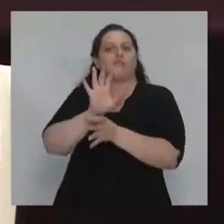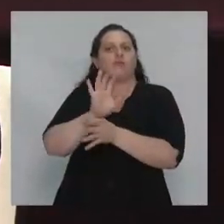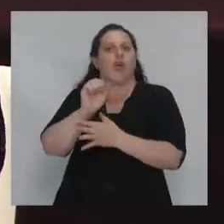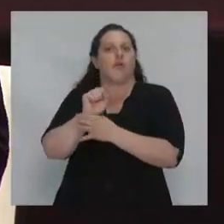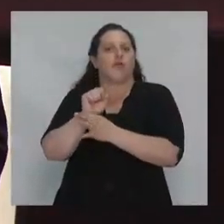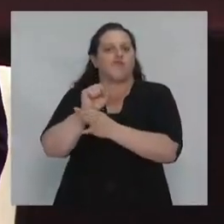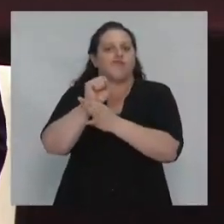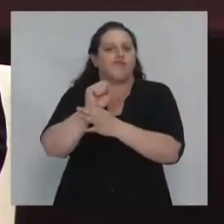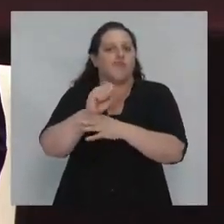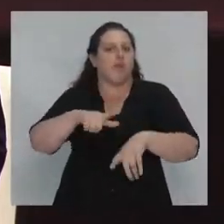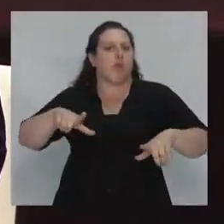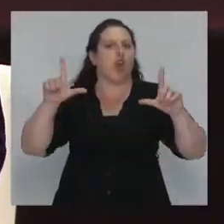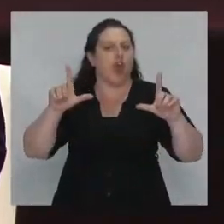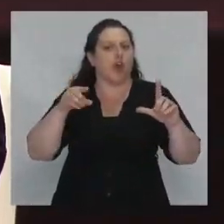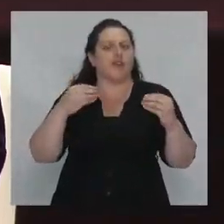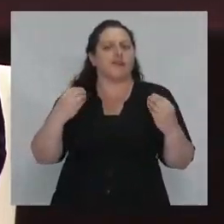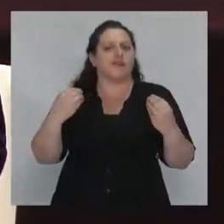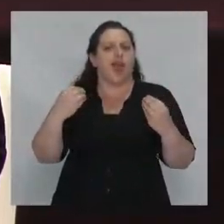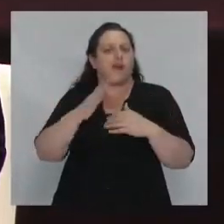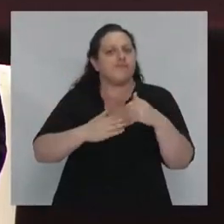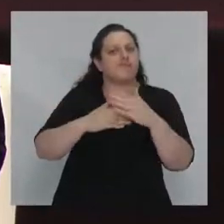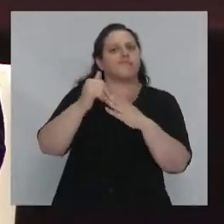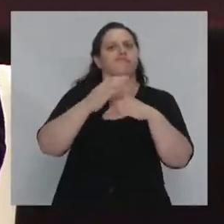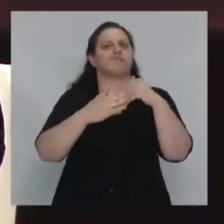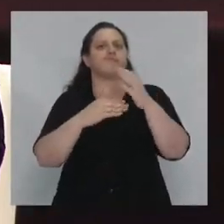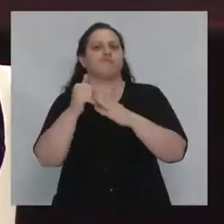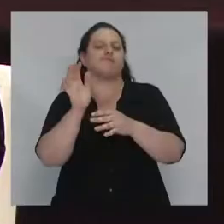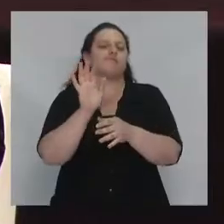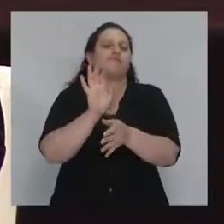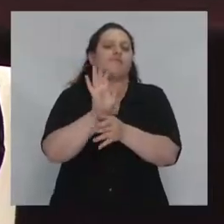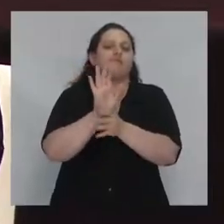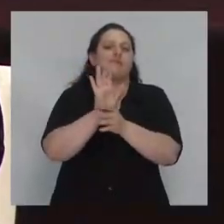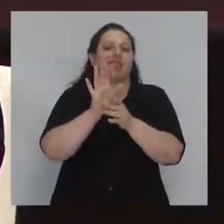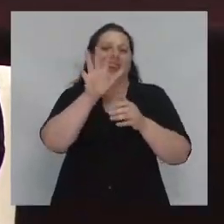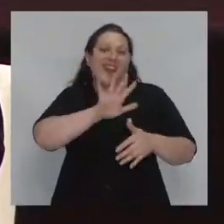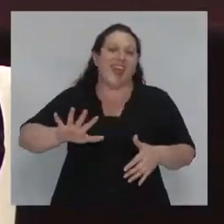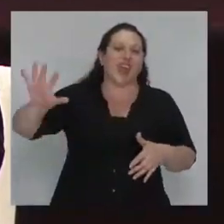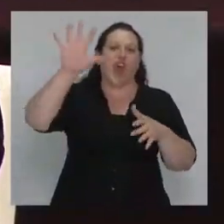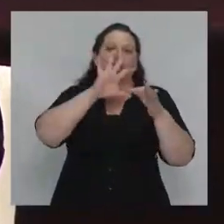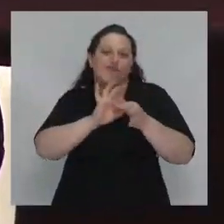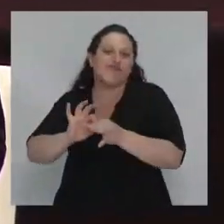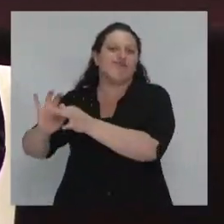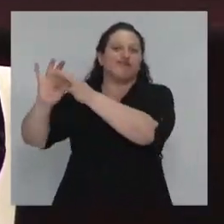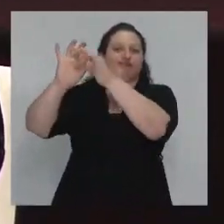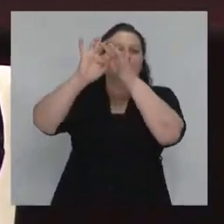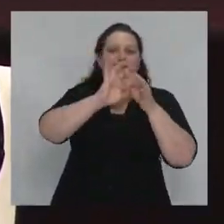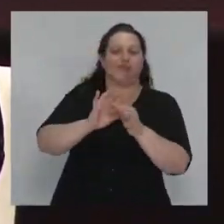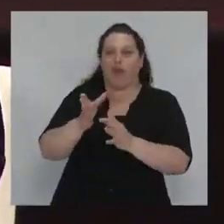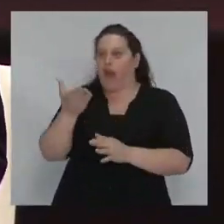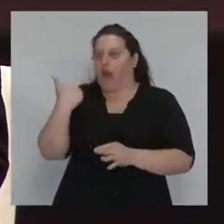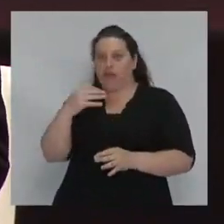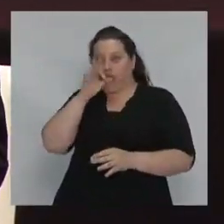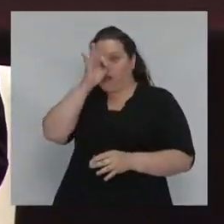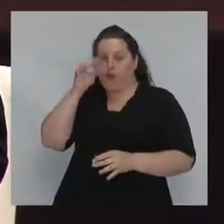protagonistas en la construcción de una arquitectura de integración regional como nunca se